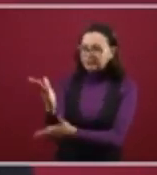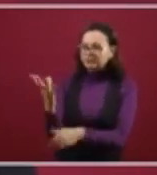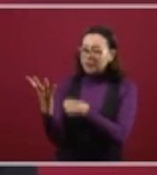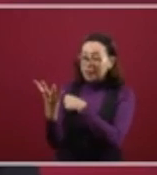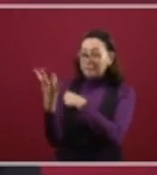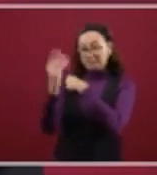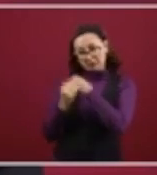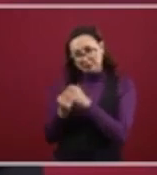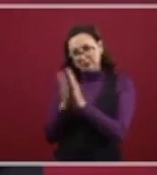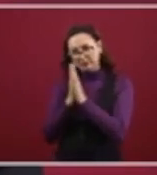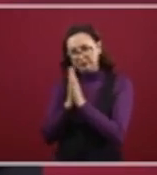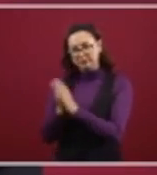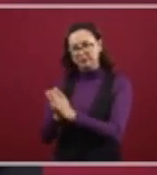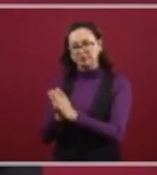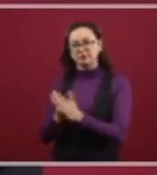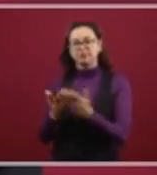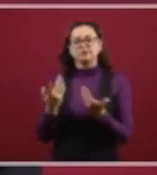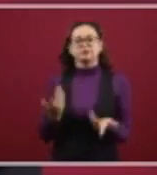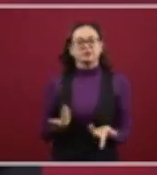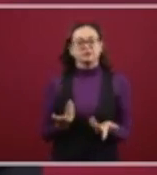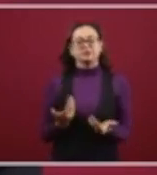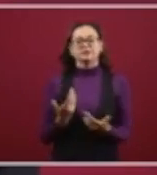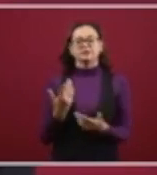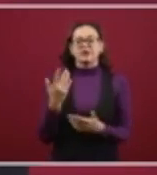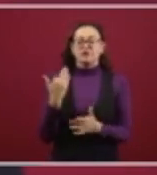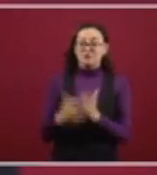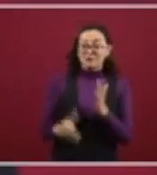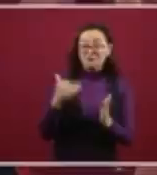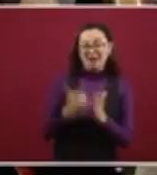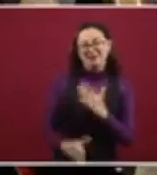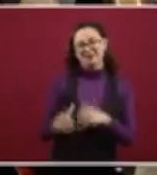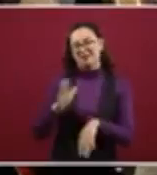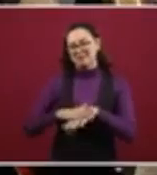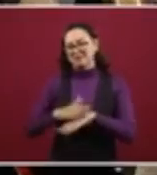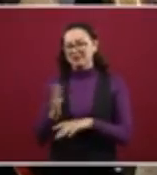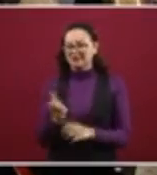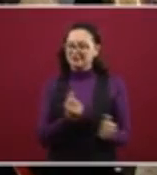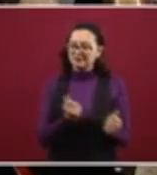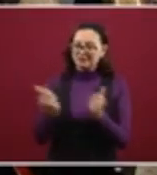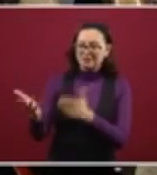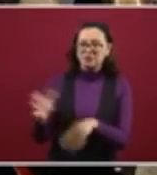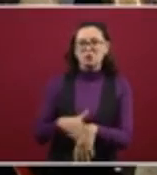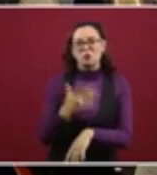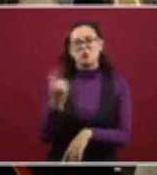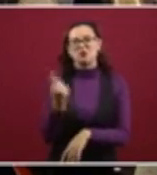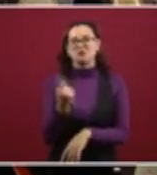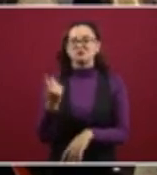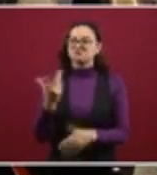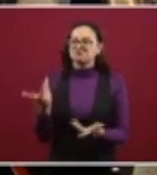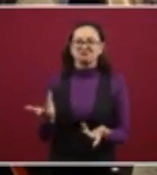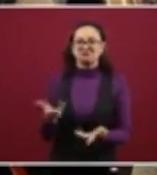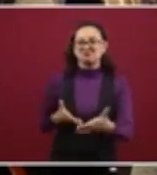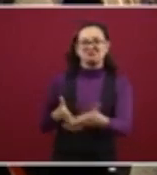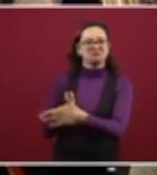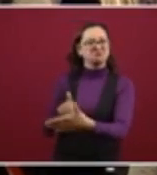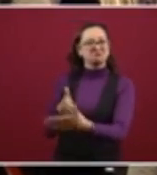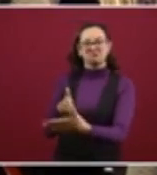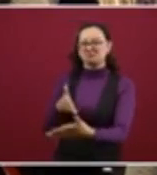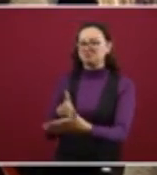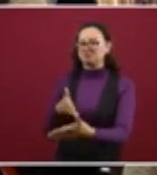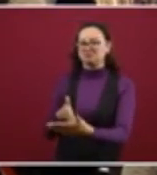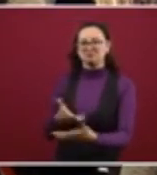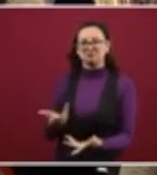mucho de la reducción en cuanto al porcentaje en la entrega se debe precisamente a que no hemos podido llegar con